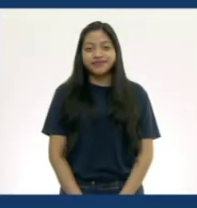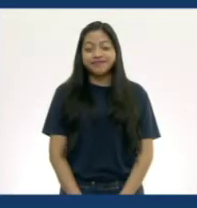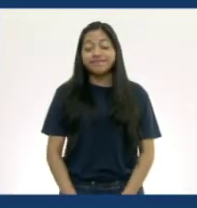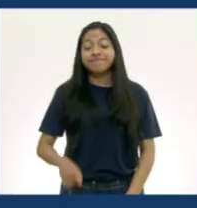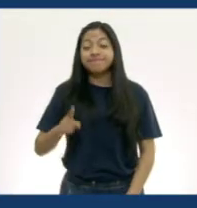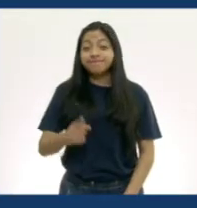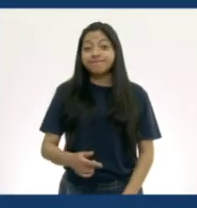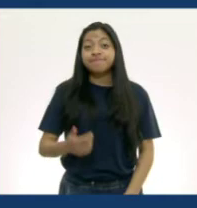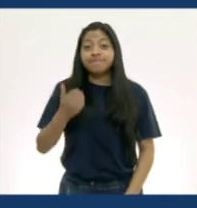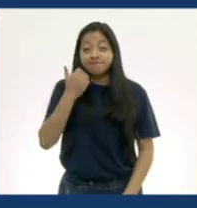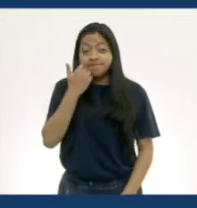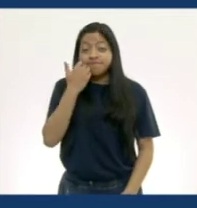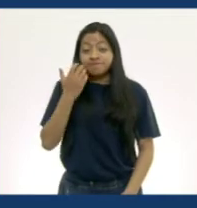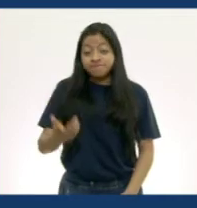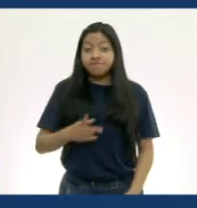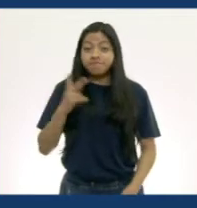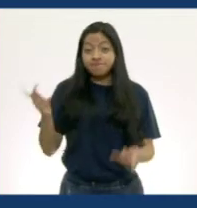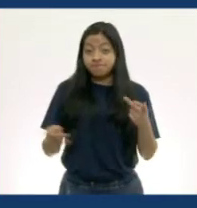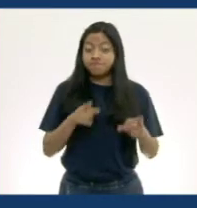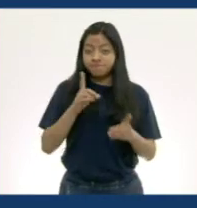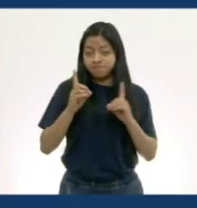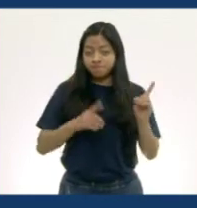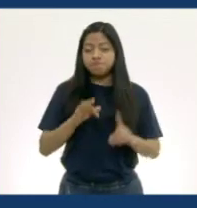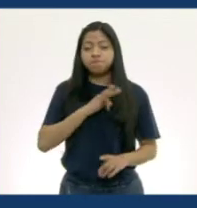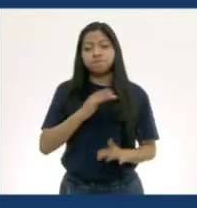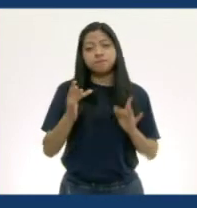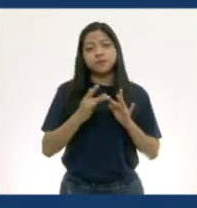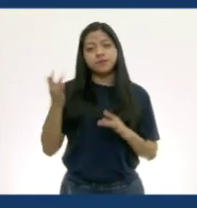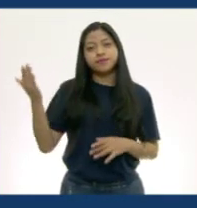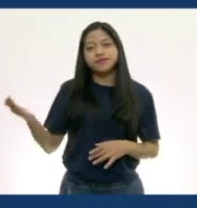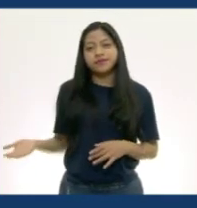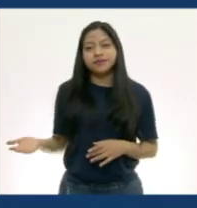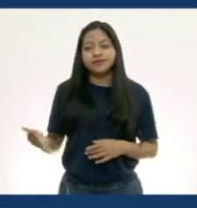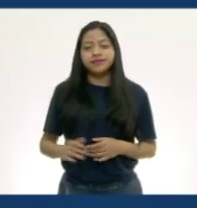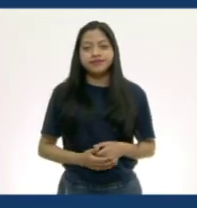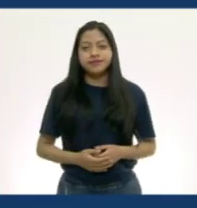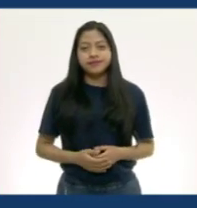Si necesitas ayuda para resolver tus dudas, contáctanos.